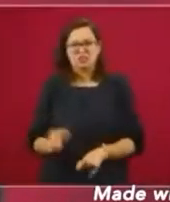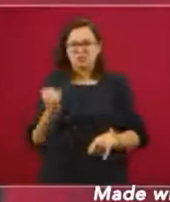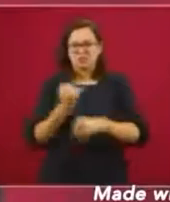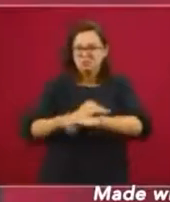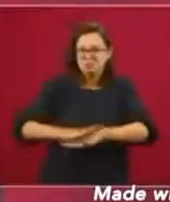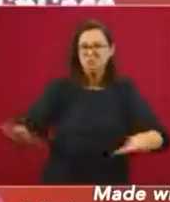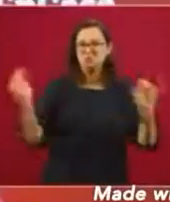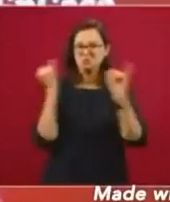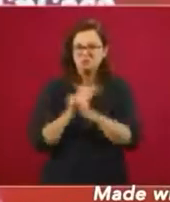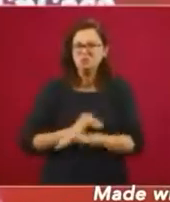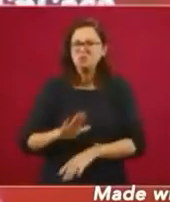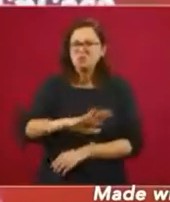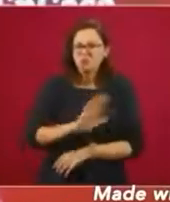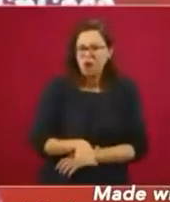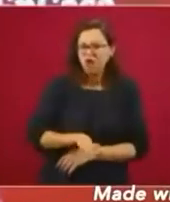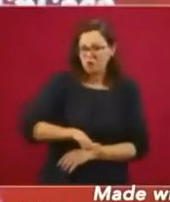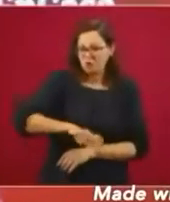contando todos los fallecidos.